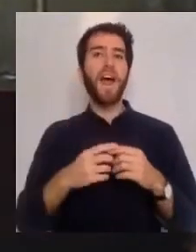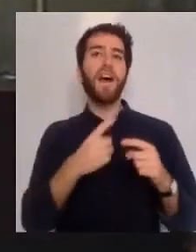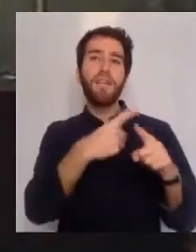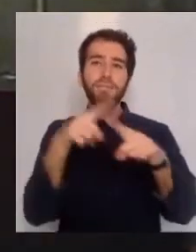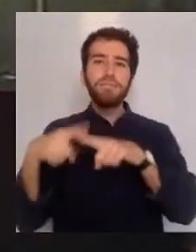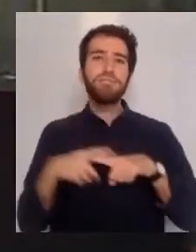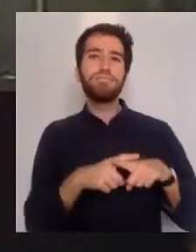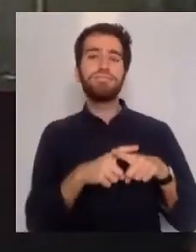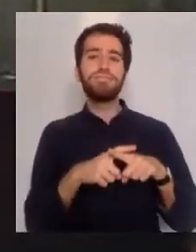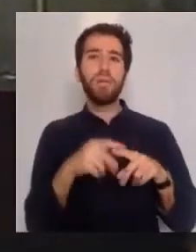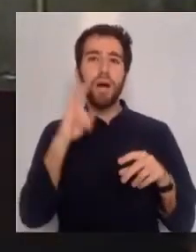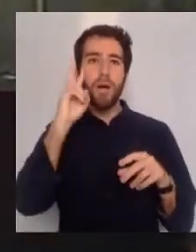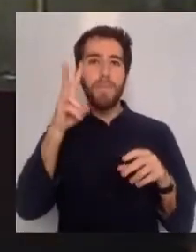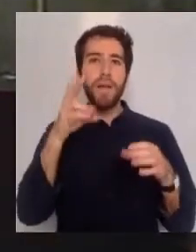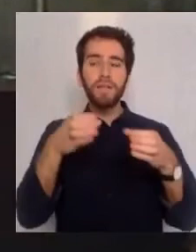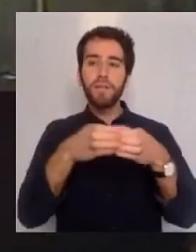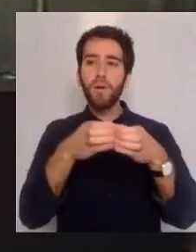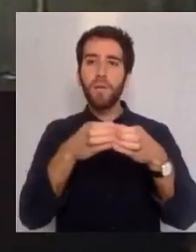común.